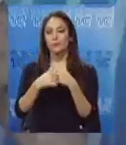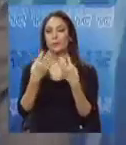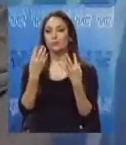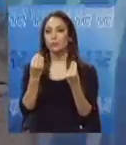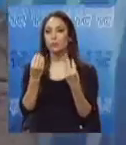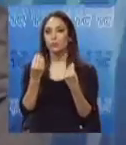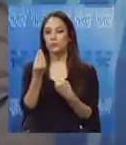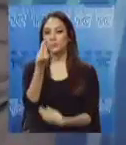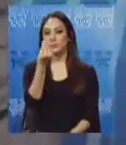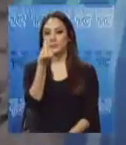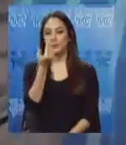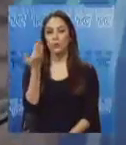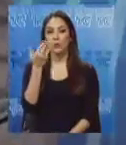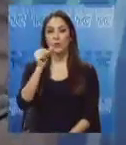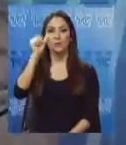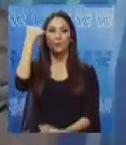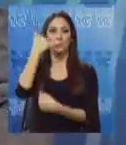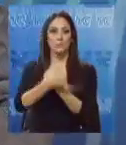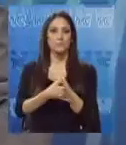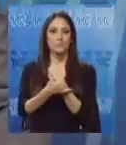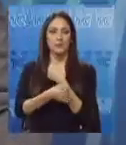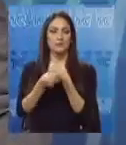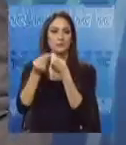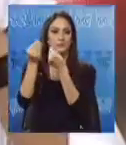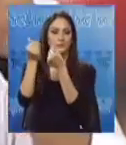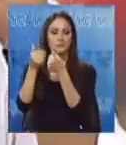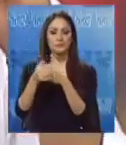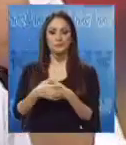de dinero en paraísos fiscales.